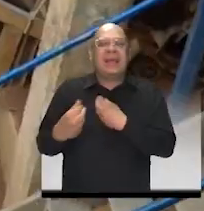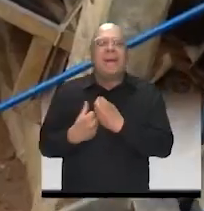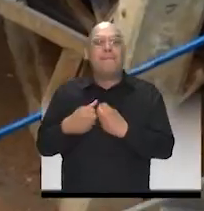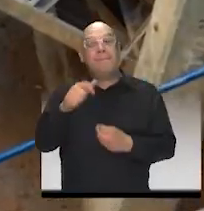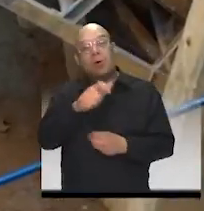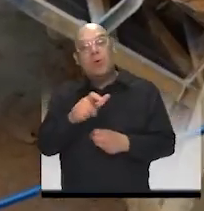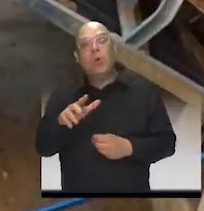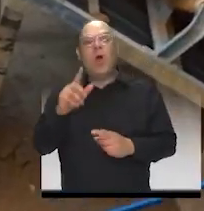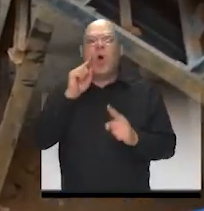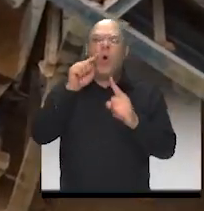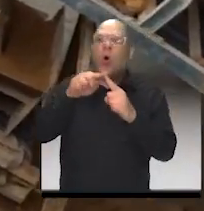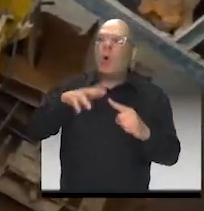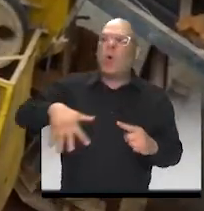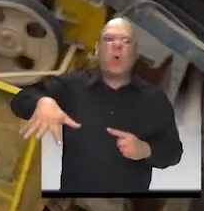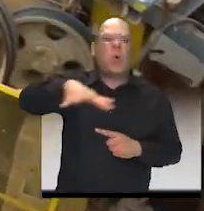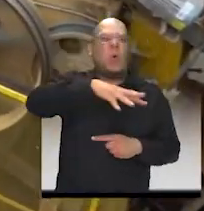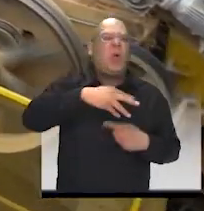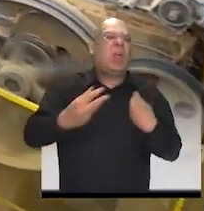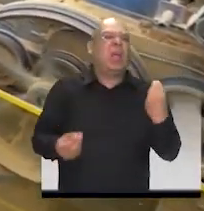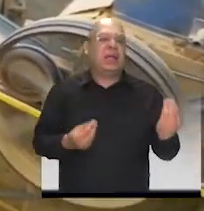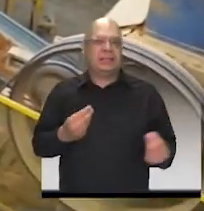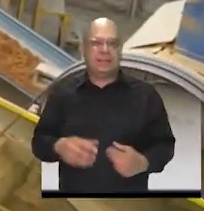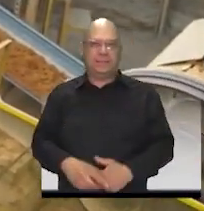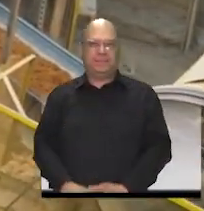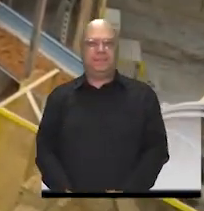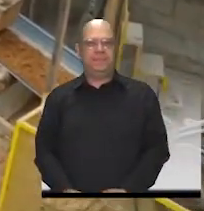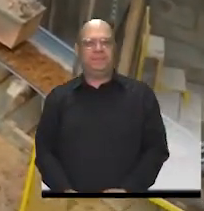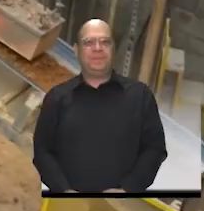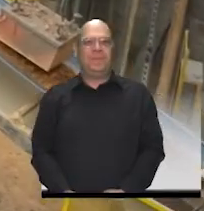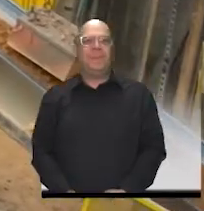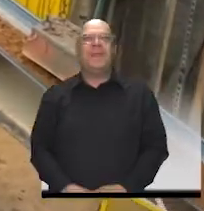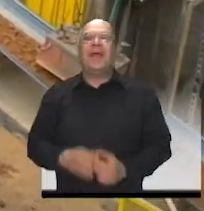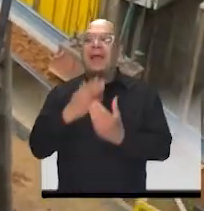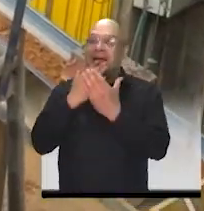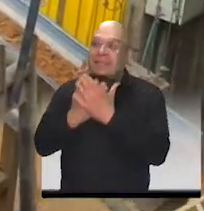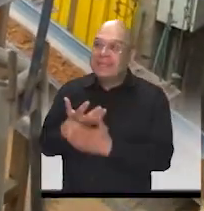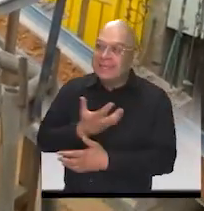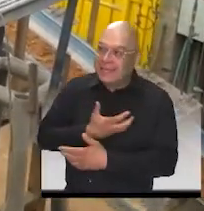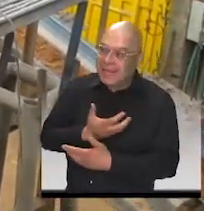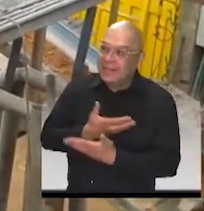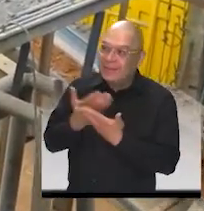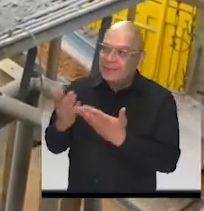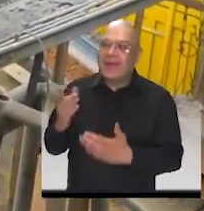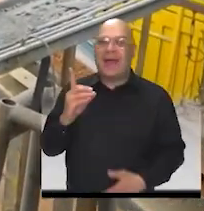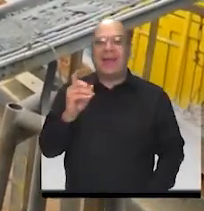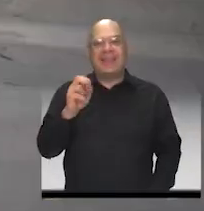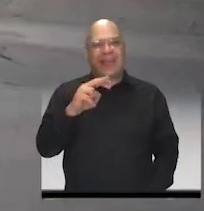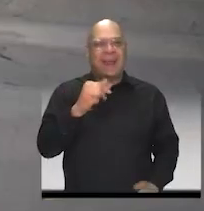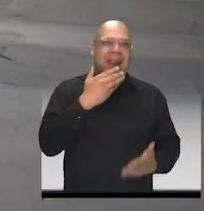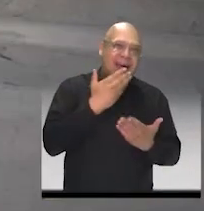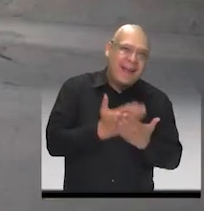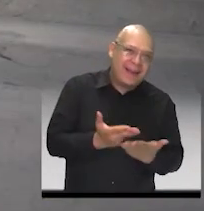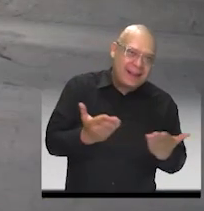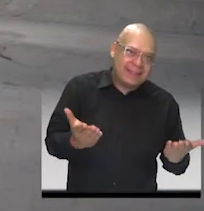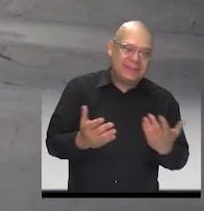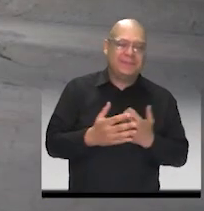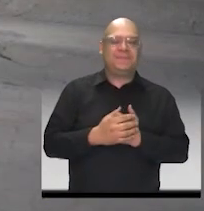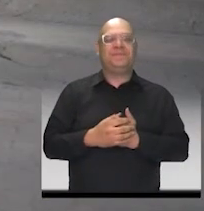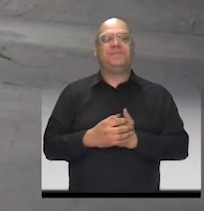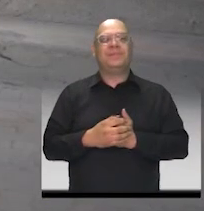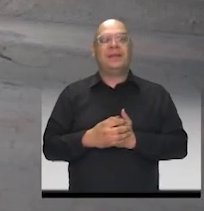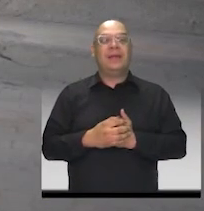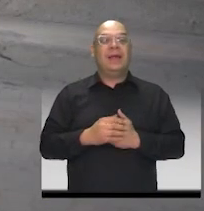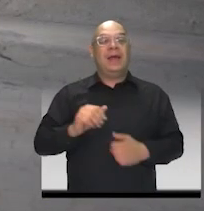antioqueña a qué se dedica la ladrillera Alcarraza. Gracias, alcalde José Fernando. Diana, muchas gracias. La